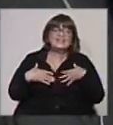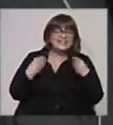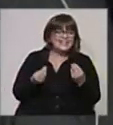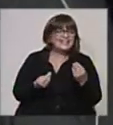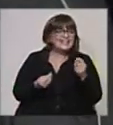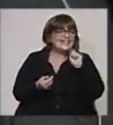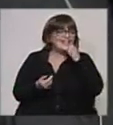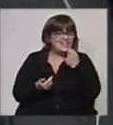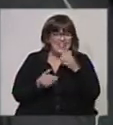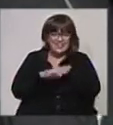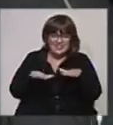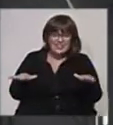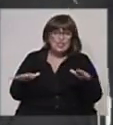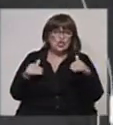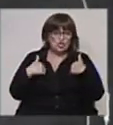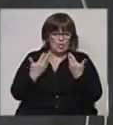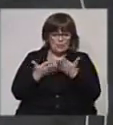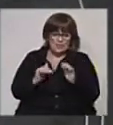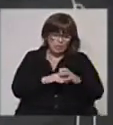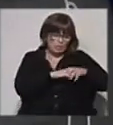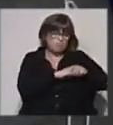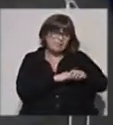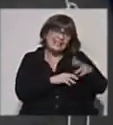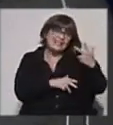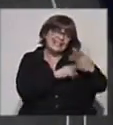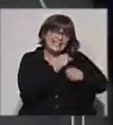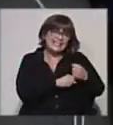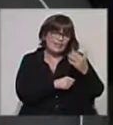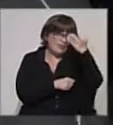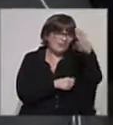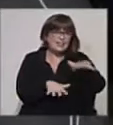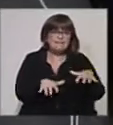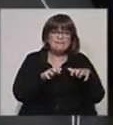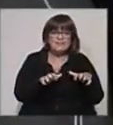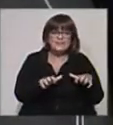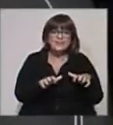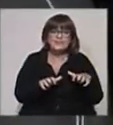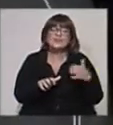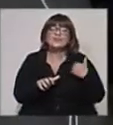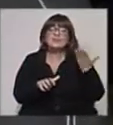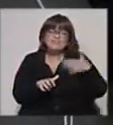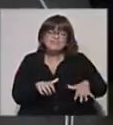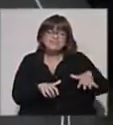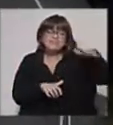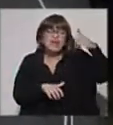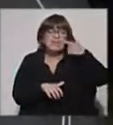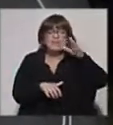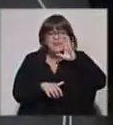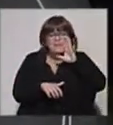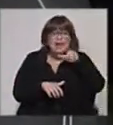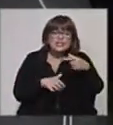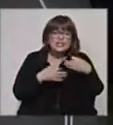de niño, de los 3 años al lado de esta familia, vivíamos enfrente de casa. Y bueno, ellos me inculcaron esto junto a mis padres, lo que era el